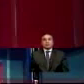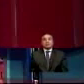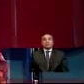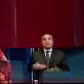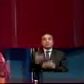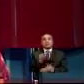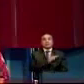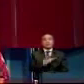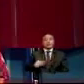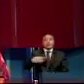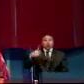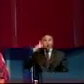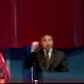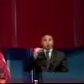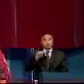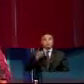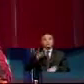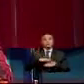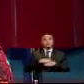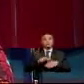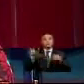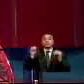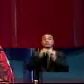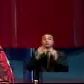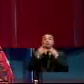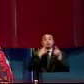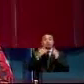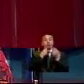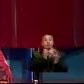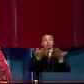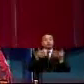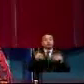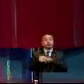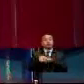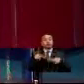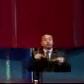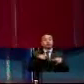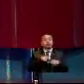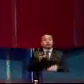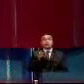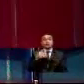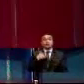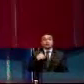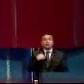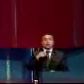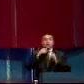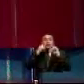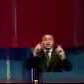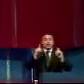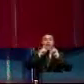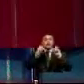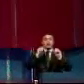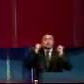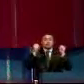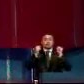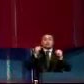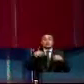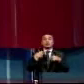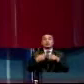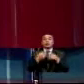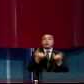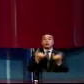Amigos, el presidente Guillermo Lasso llamó nuevamente al diálogo a los sectores que mantienen las protestas. Esto lo dijo